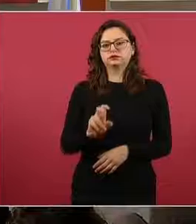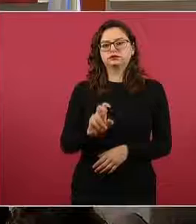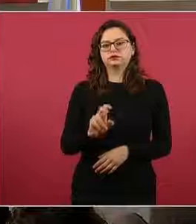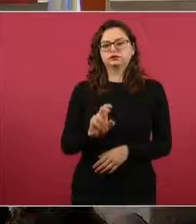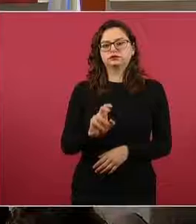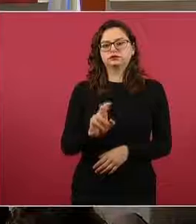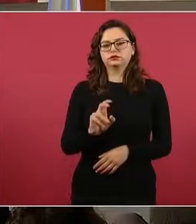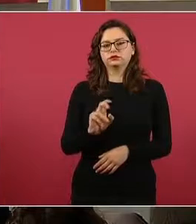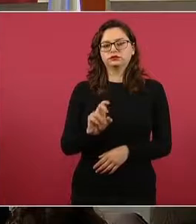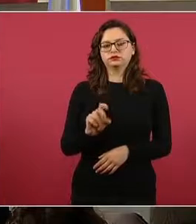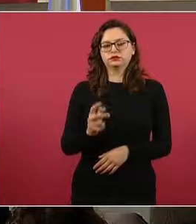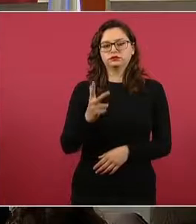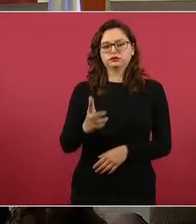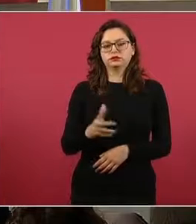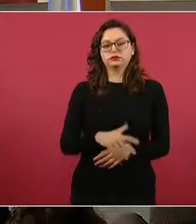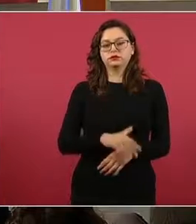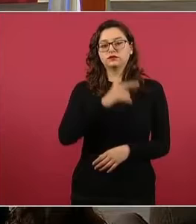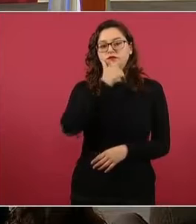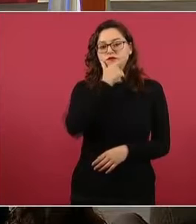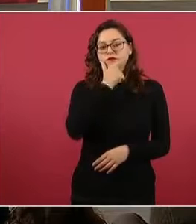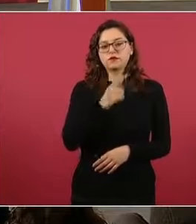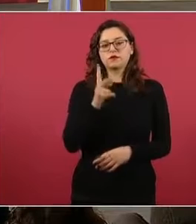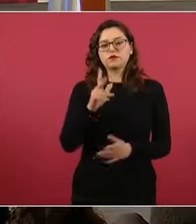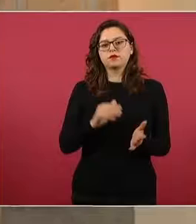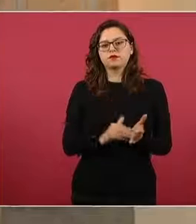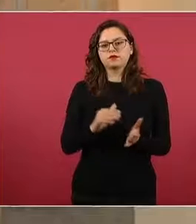2.538.000, Reino Unido